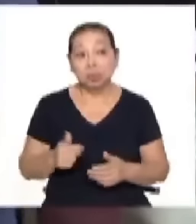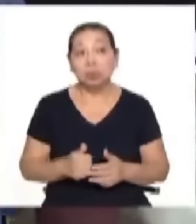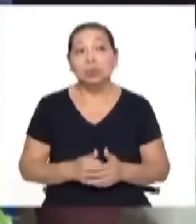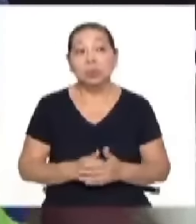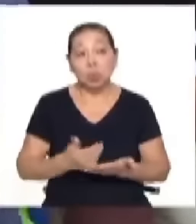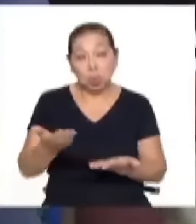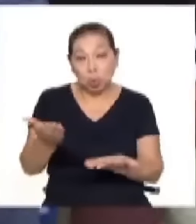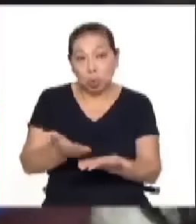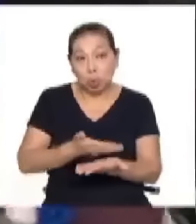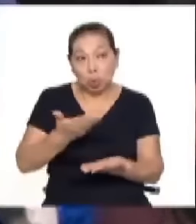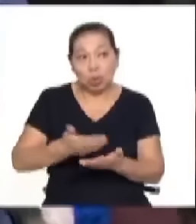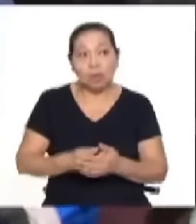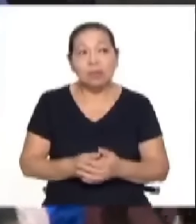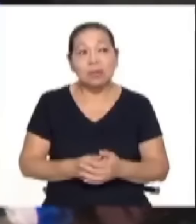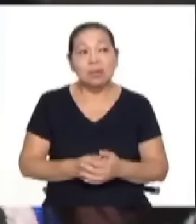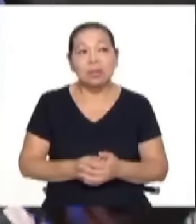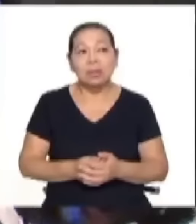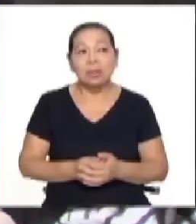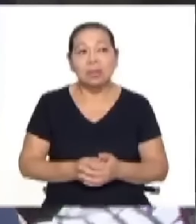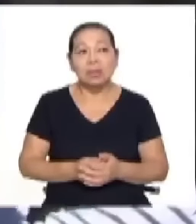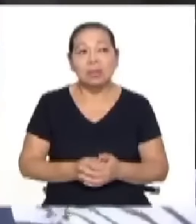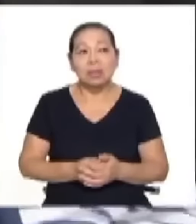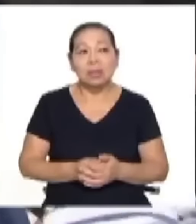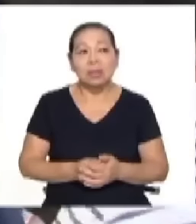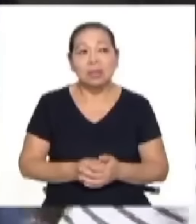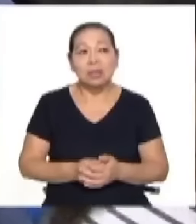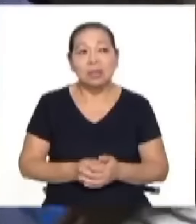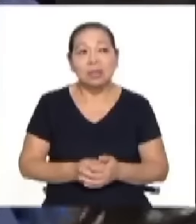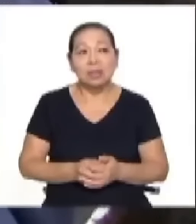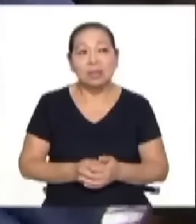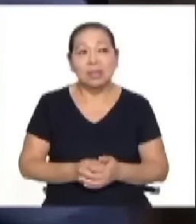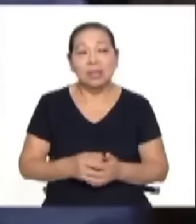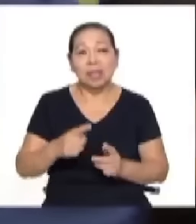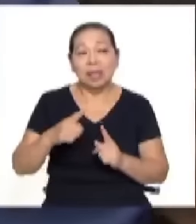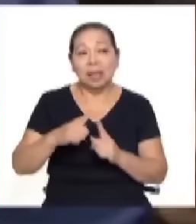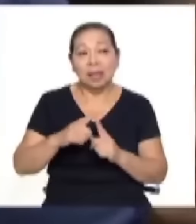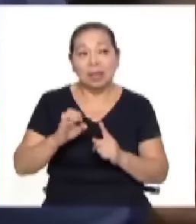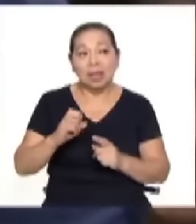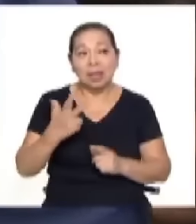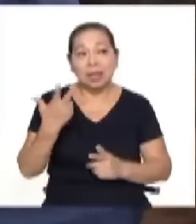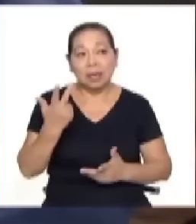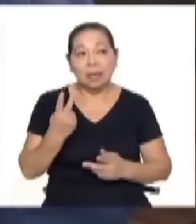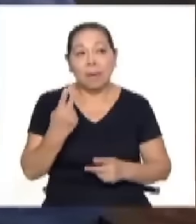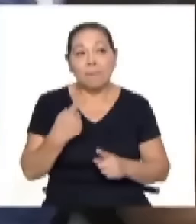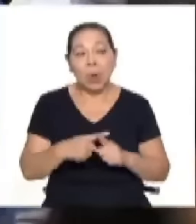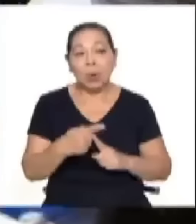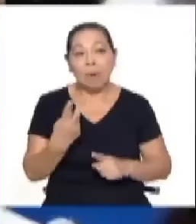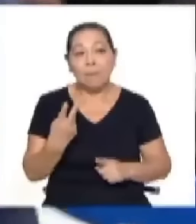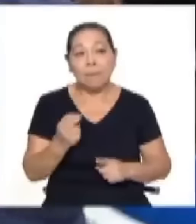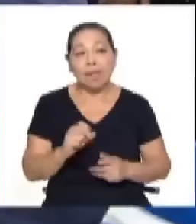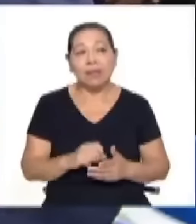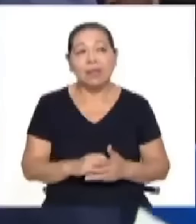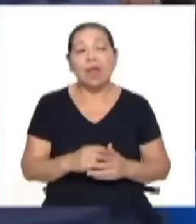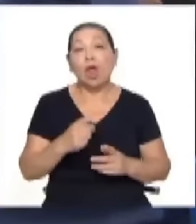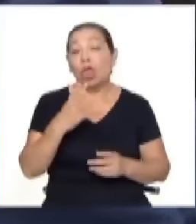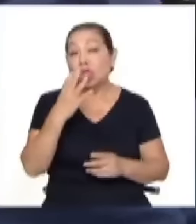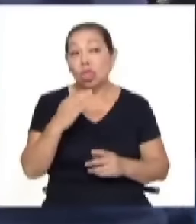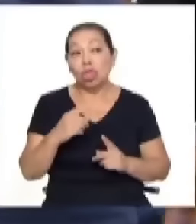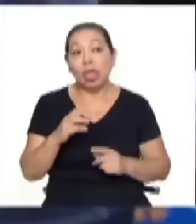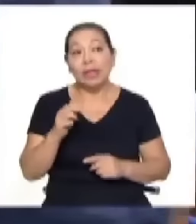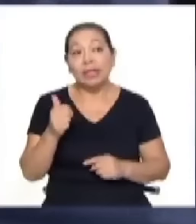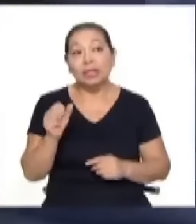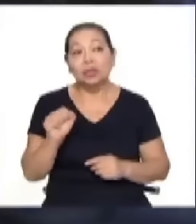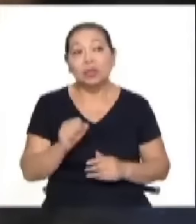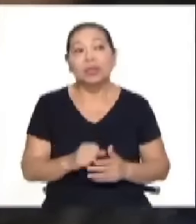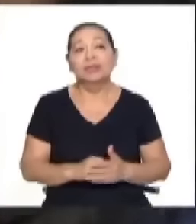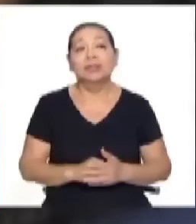Lo cortan. ¿Para tu casa o para negocio? Sí, el barato está... Lo que es la tilapia está 3 kilos por 20. Y el tollo, que está barato, 10